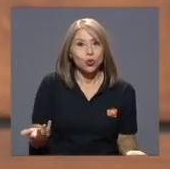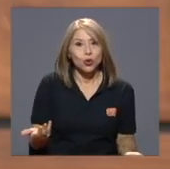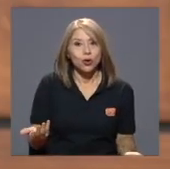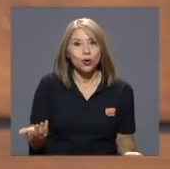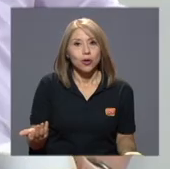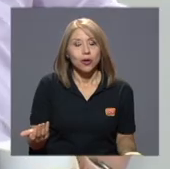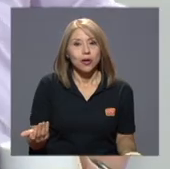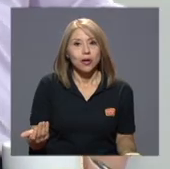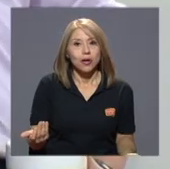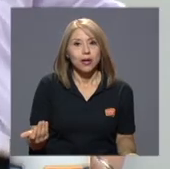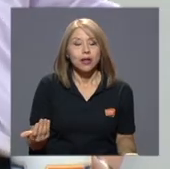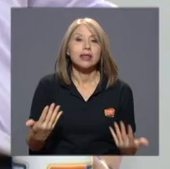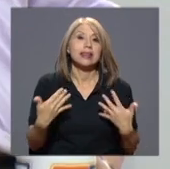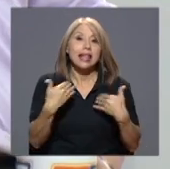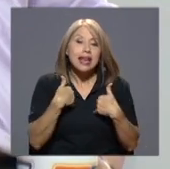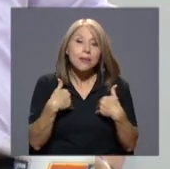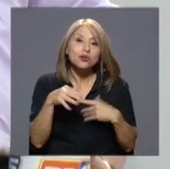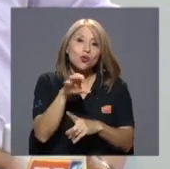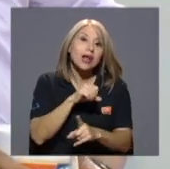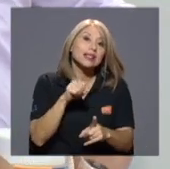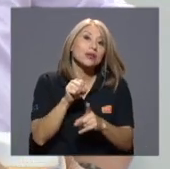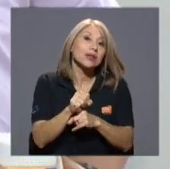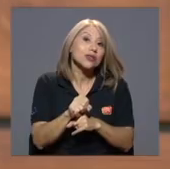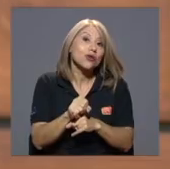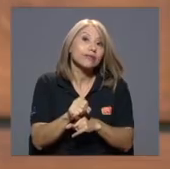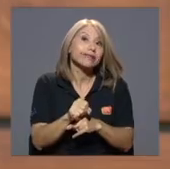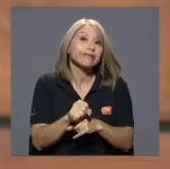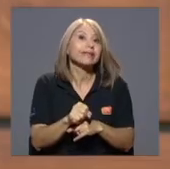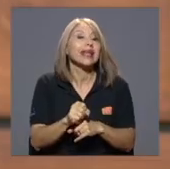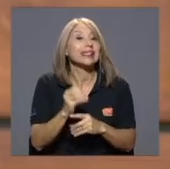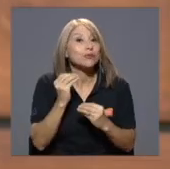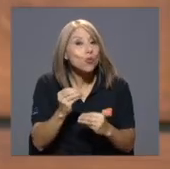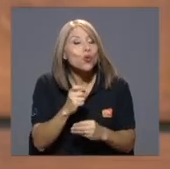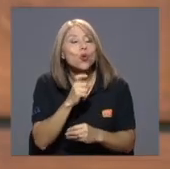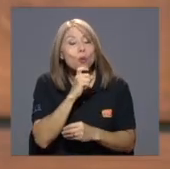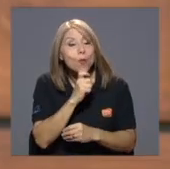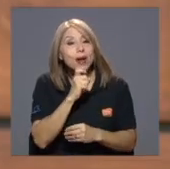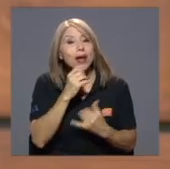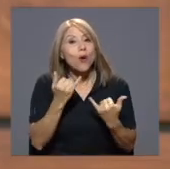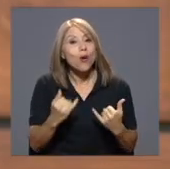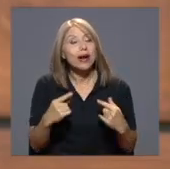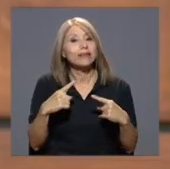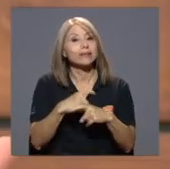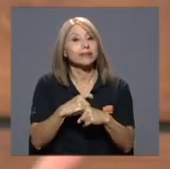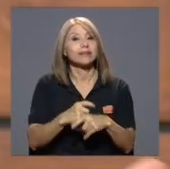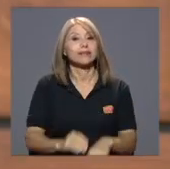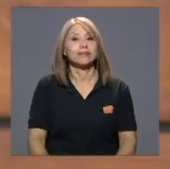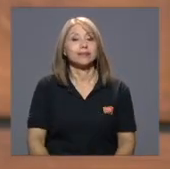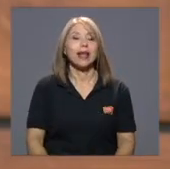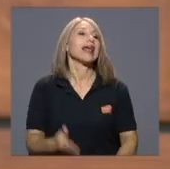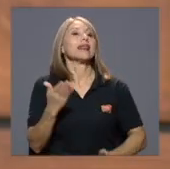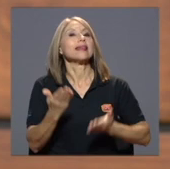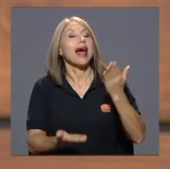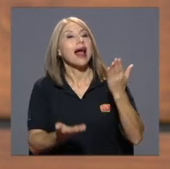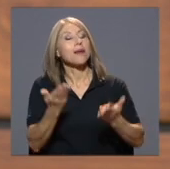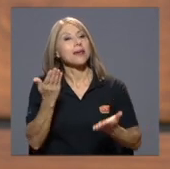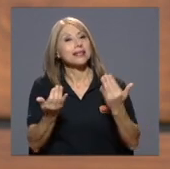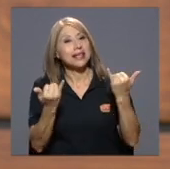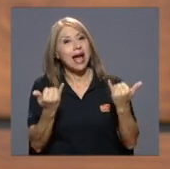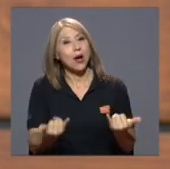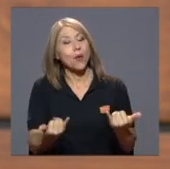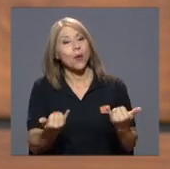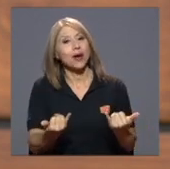que, o sí, es muy complejo. Sí, tal vez ahí un poco la pregunta que yo le respondería a